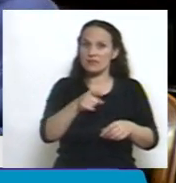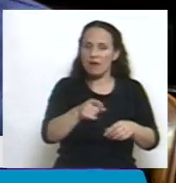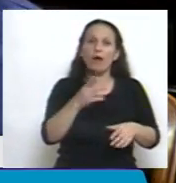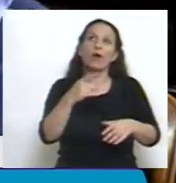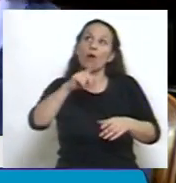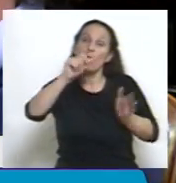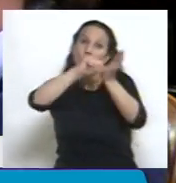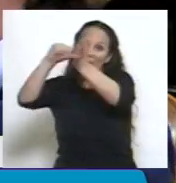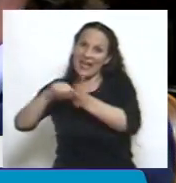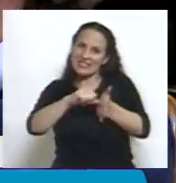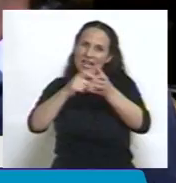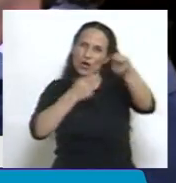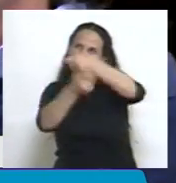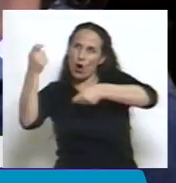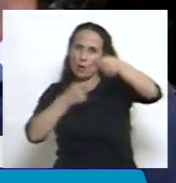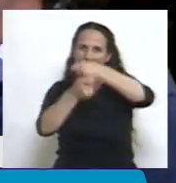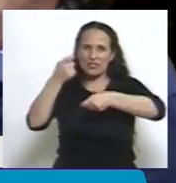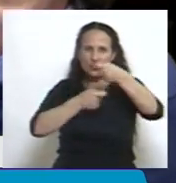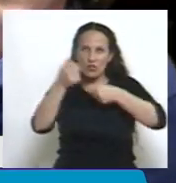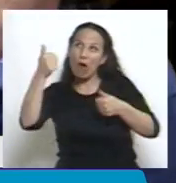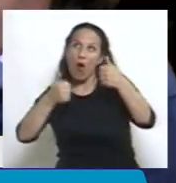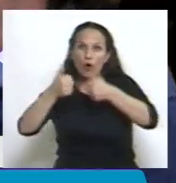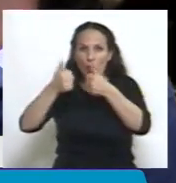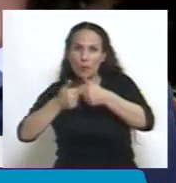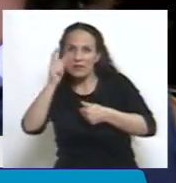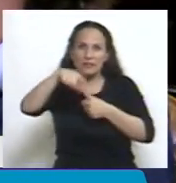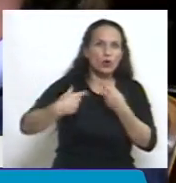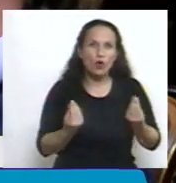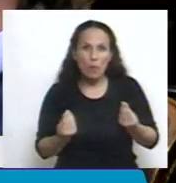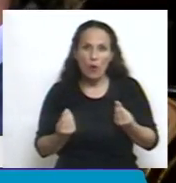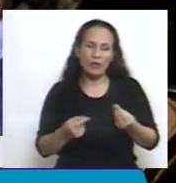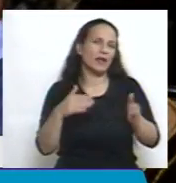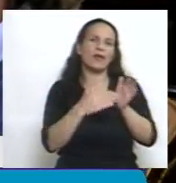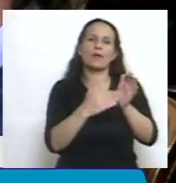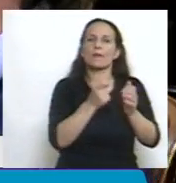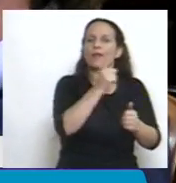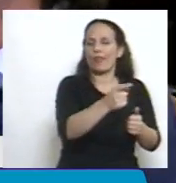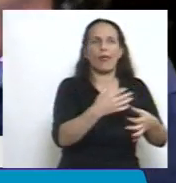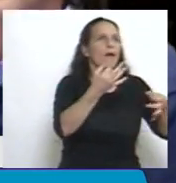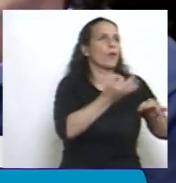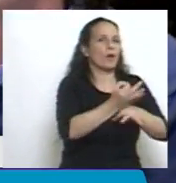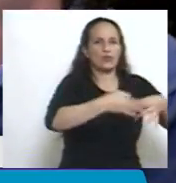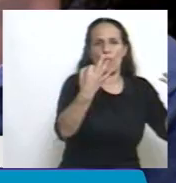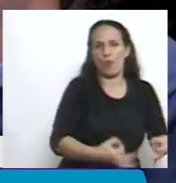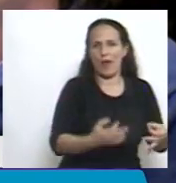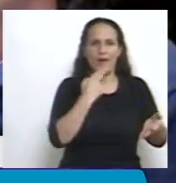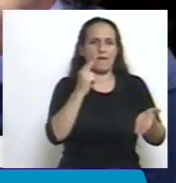competir con el mundo. Entonces, si uno tiene buena infraestructura, alta productividad, buen nivel educativo, un buen sistema